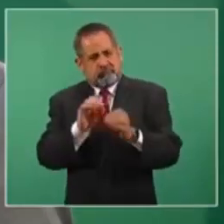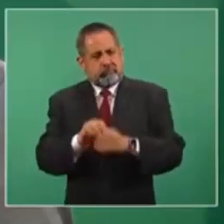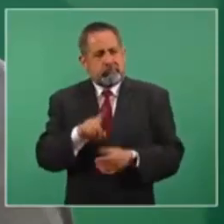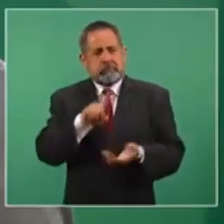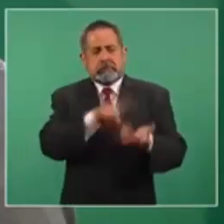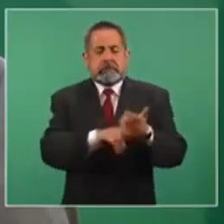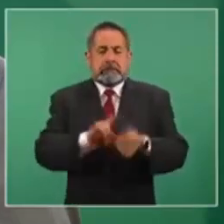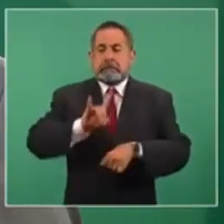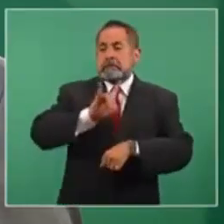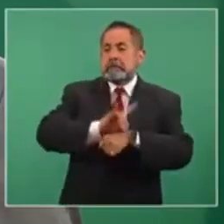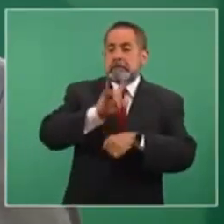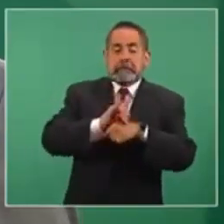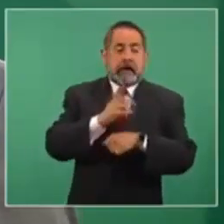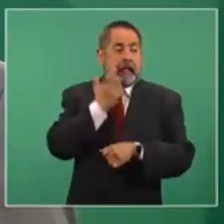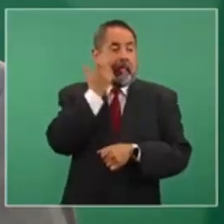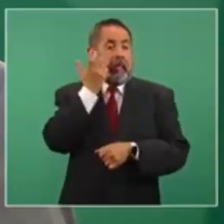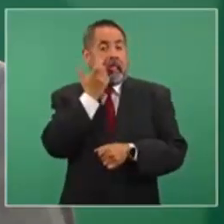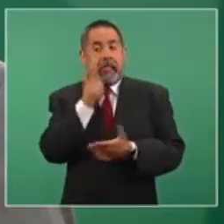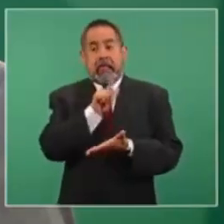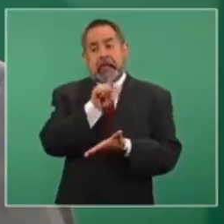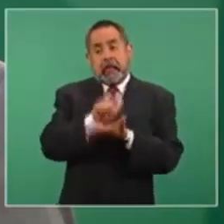la simulación,